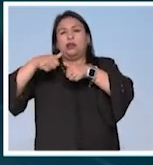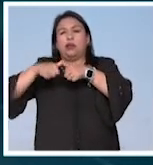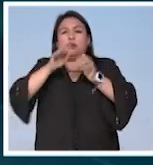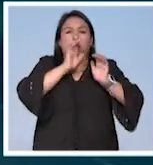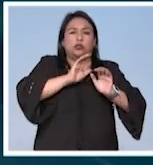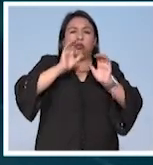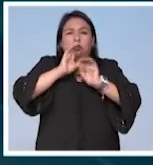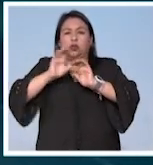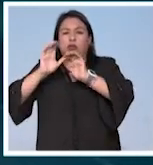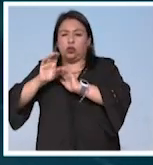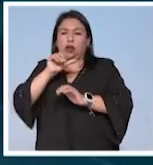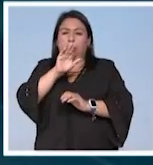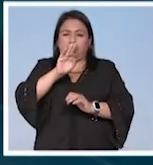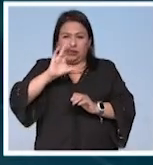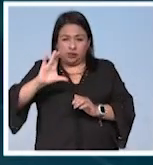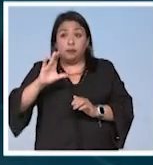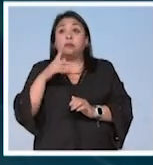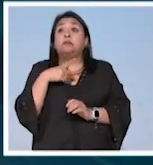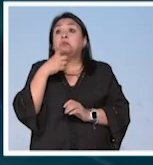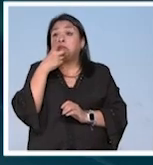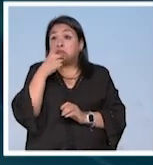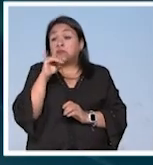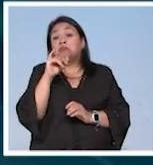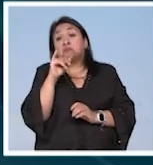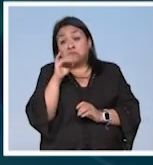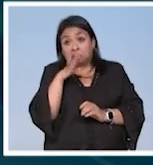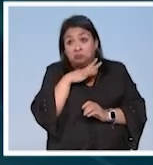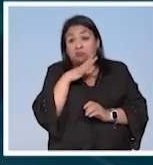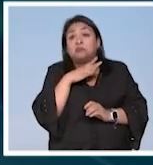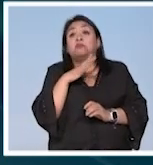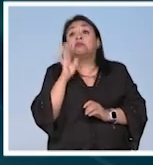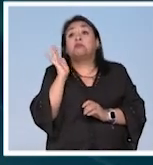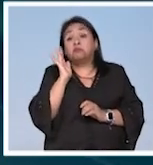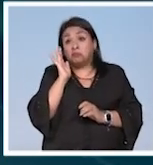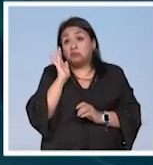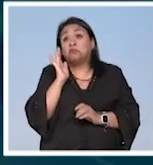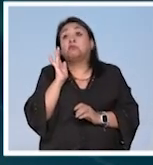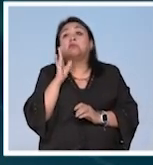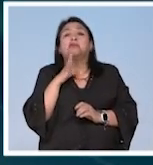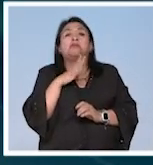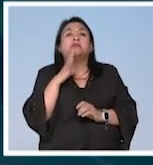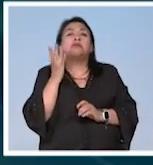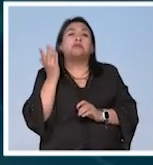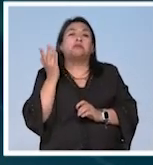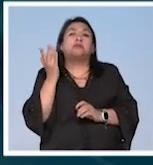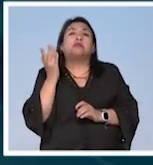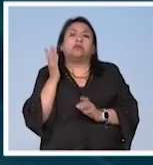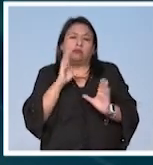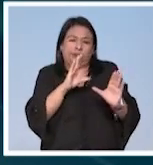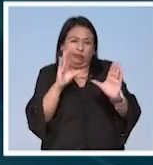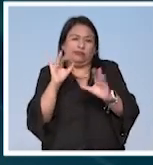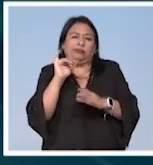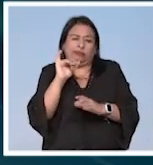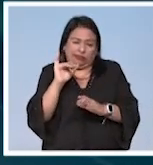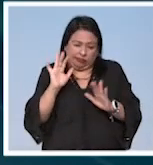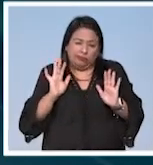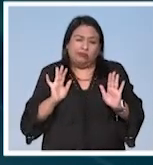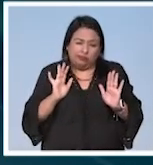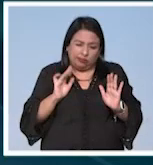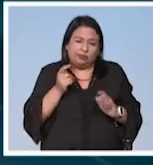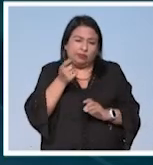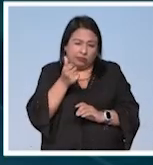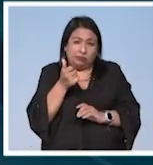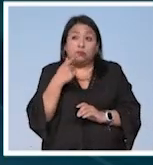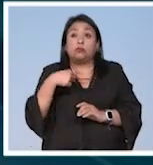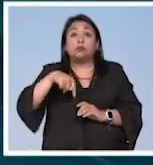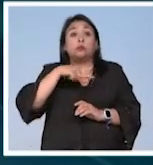del abecedario y se puede decir que pues allí sí son tiene su toque didáctico eh